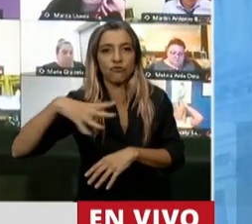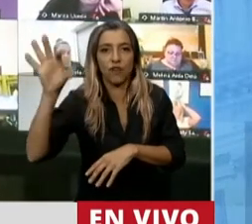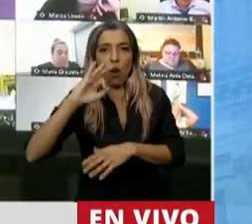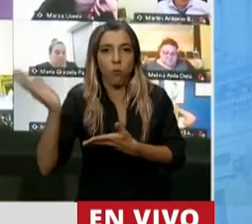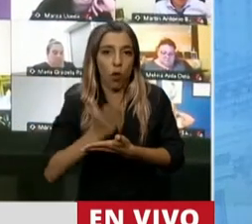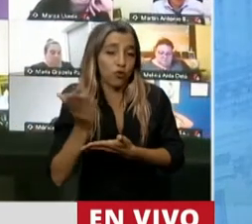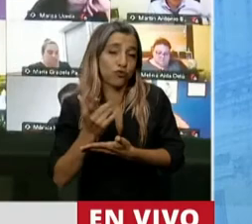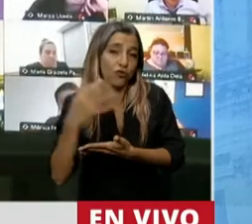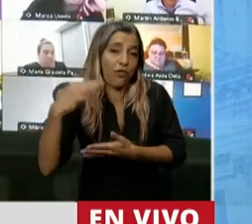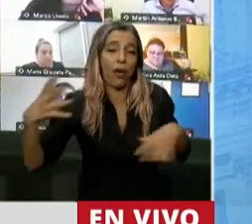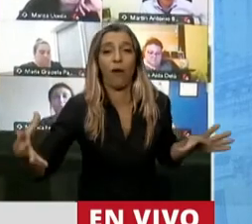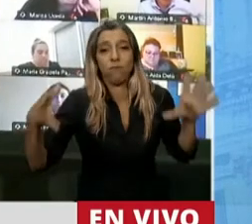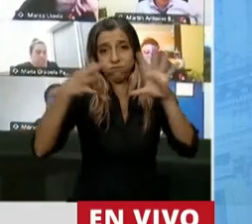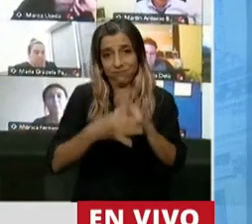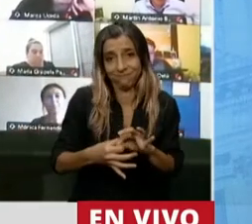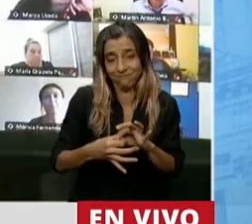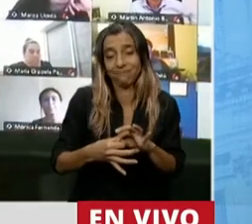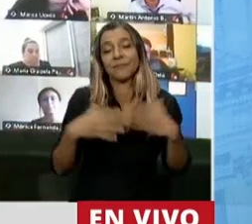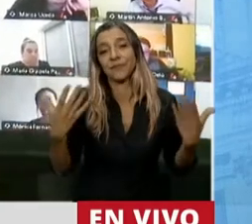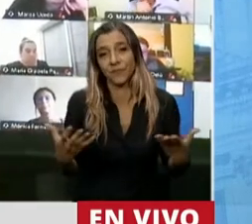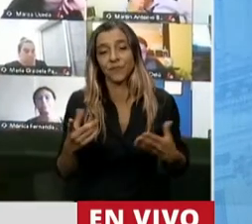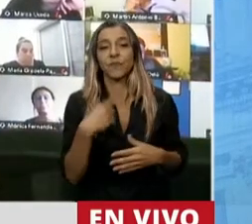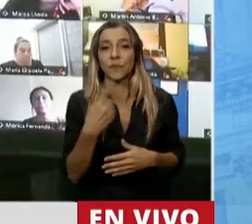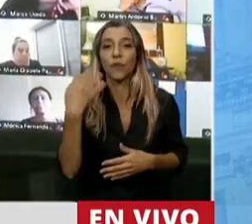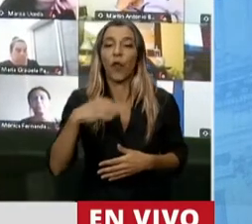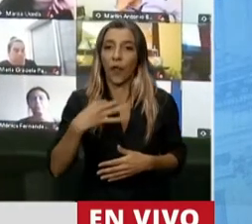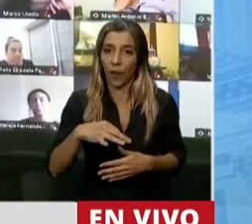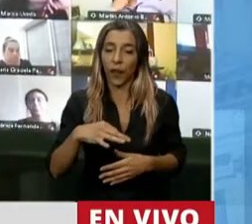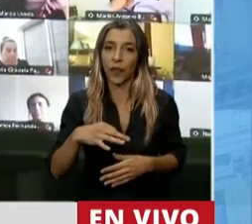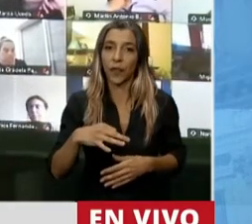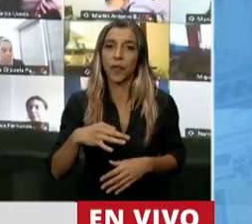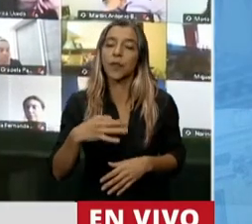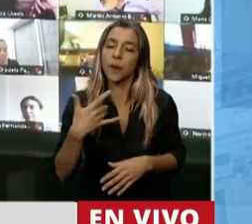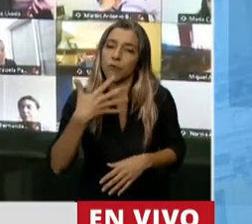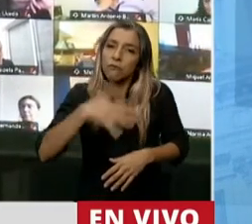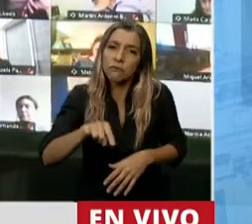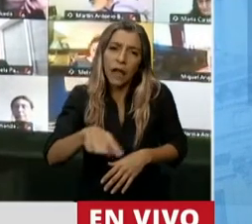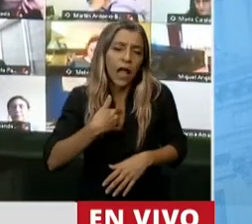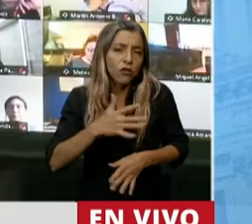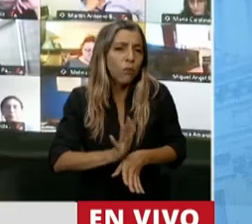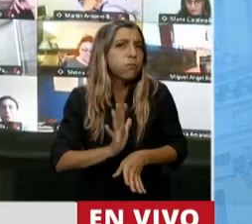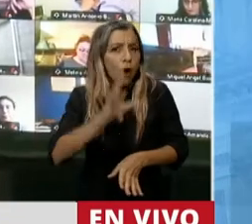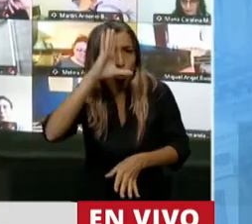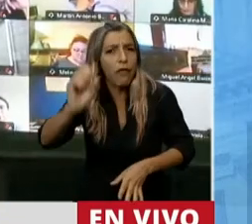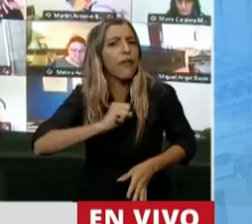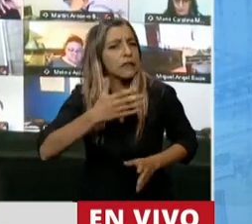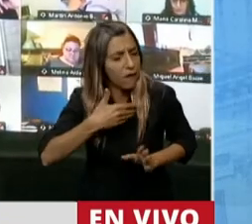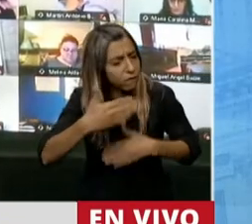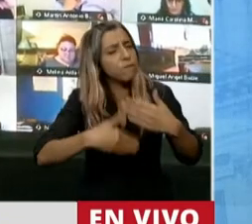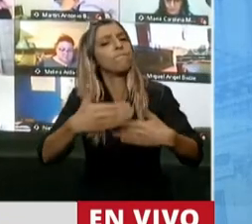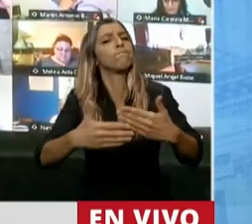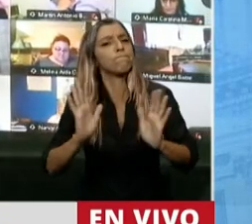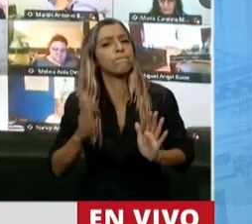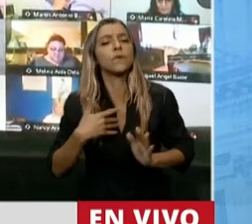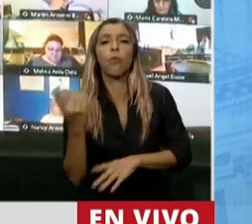Con lo cual, entiendo que debemos asumir un desafío en este momento, que es de